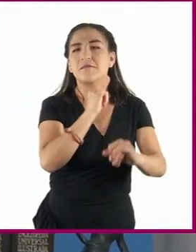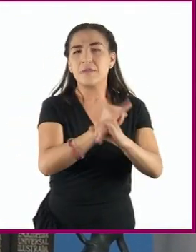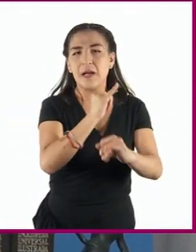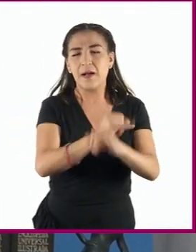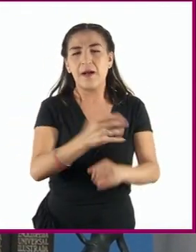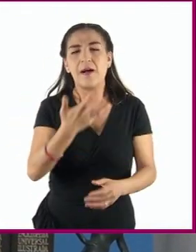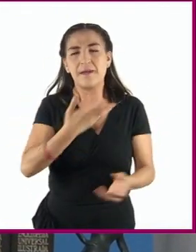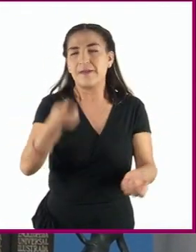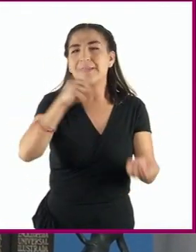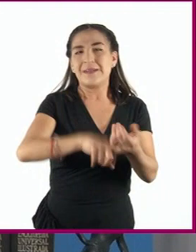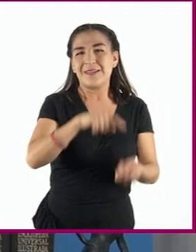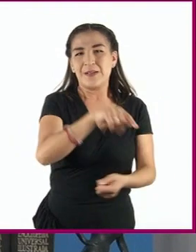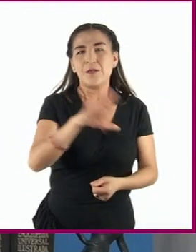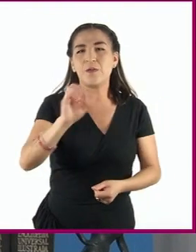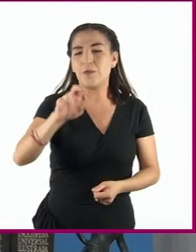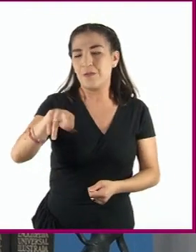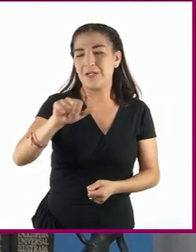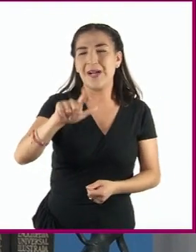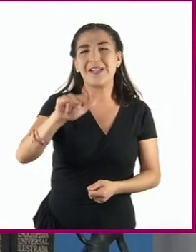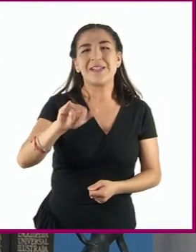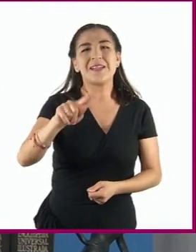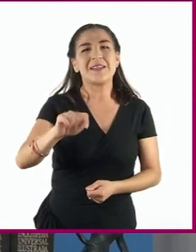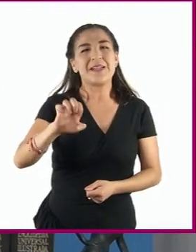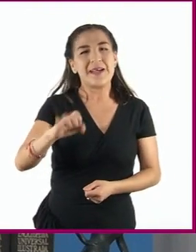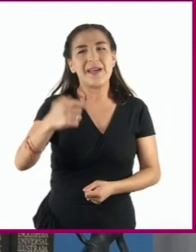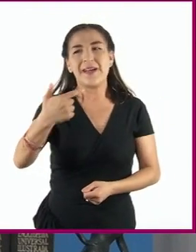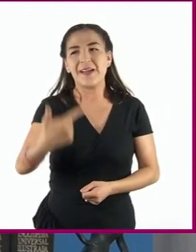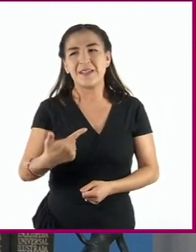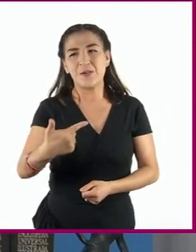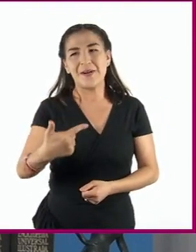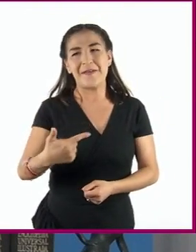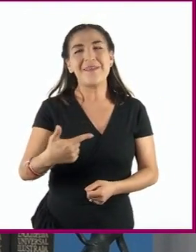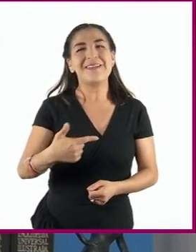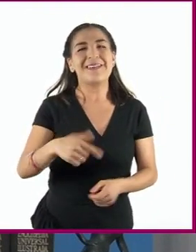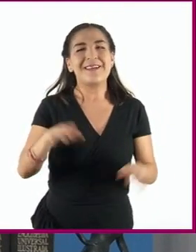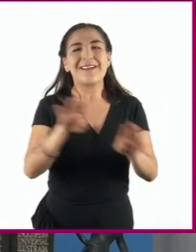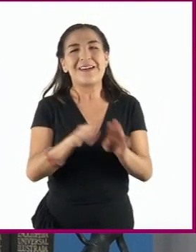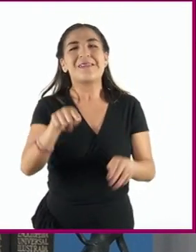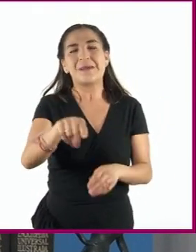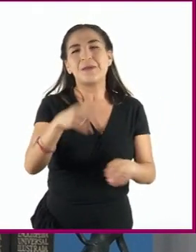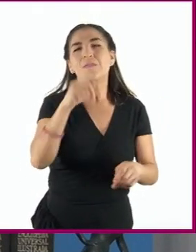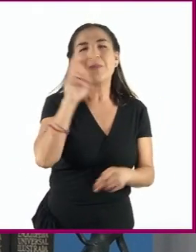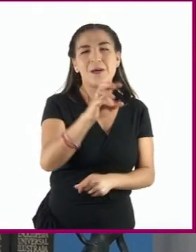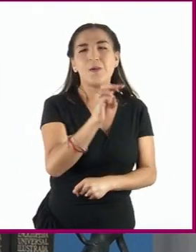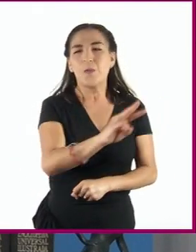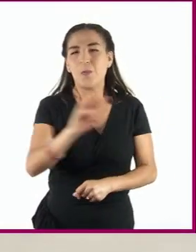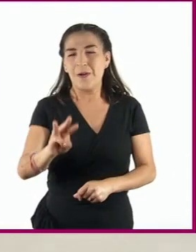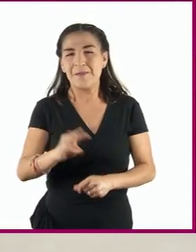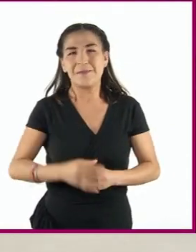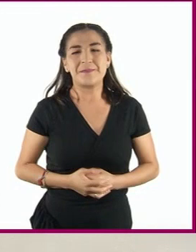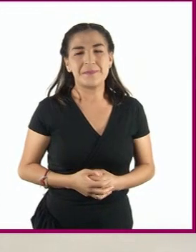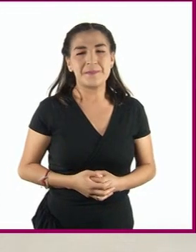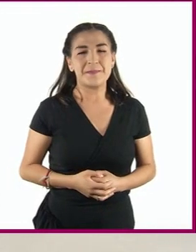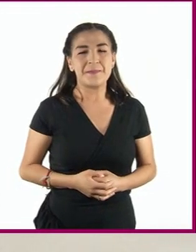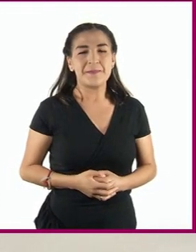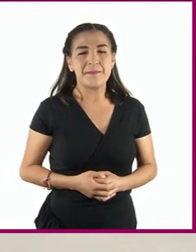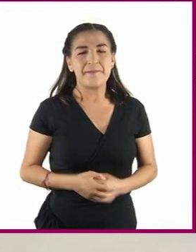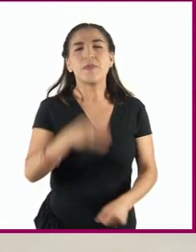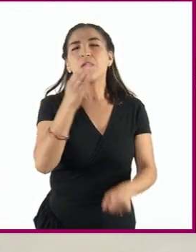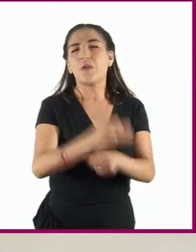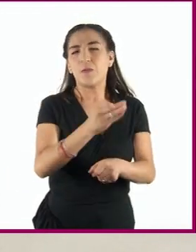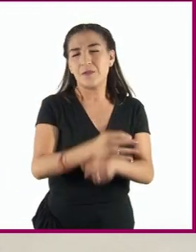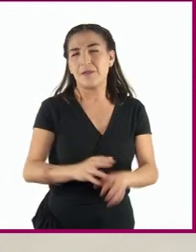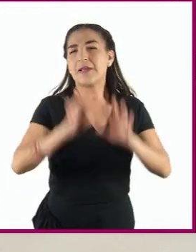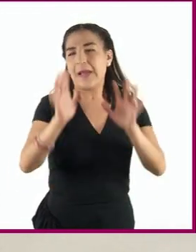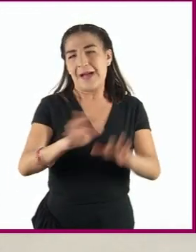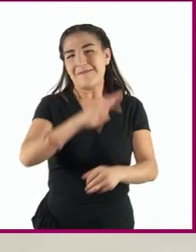se encuentran en la página de CONALITEC y no olviden visitar sitios web oficiales. Hemos llegado al final